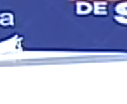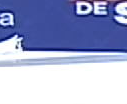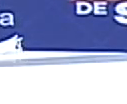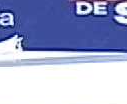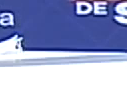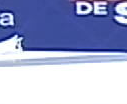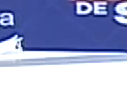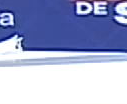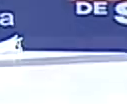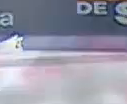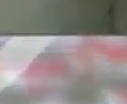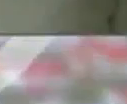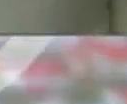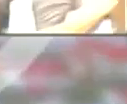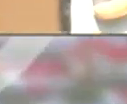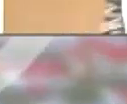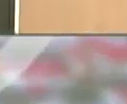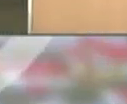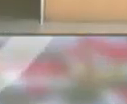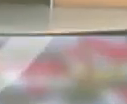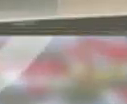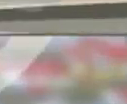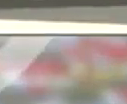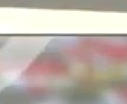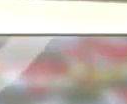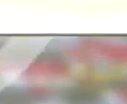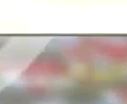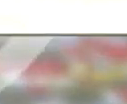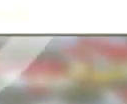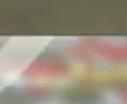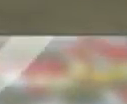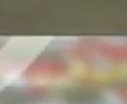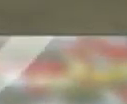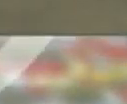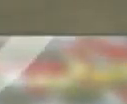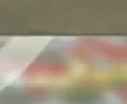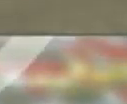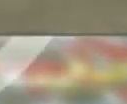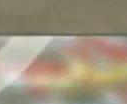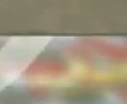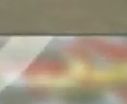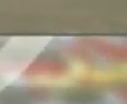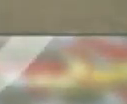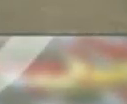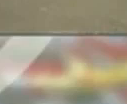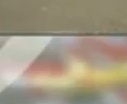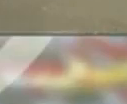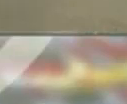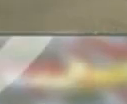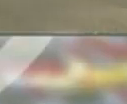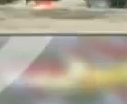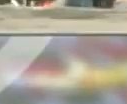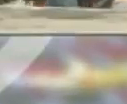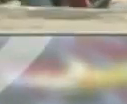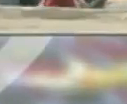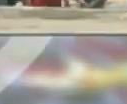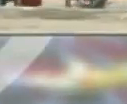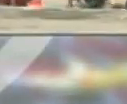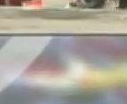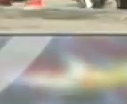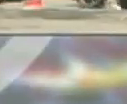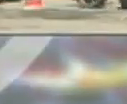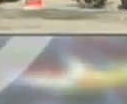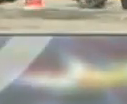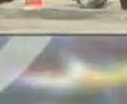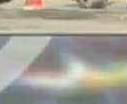mente, tenemos que tenerlo presente, el 7 más 7 es la respuesta correcta. 7 días